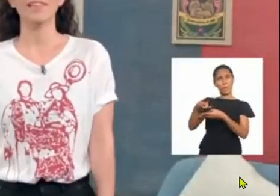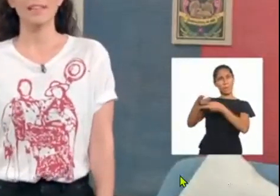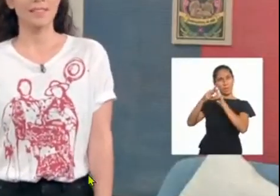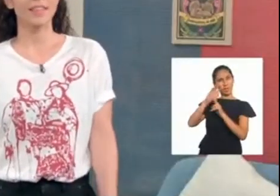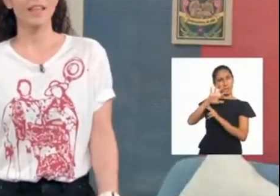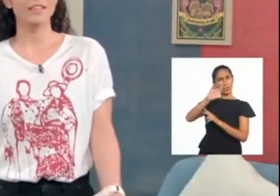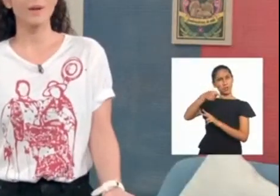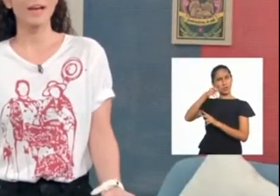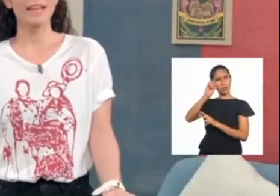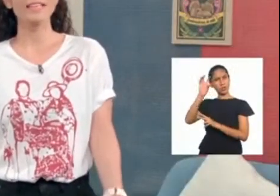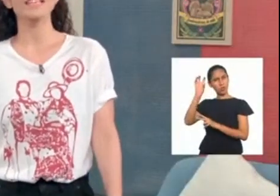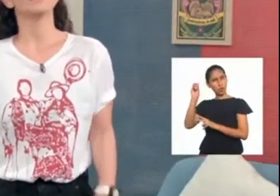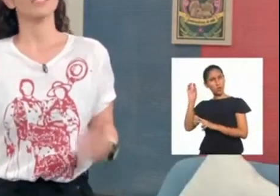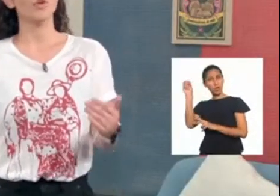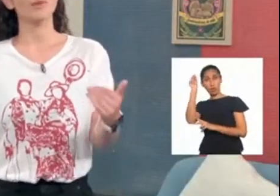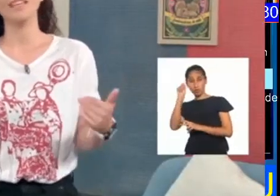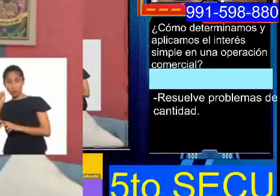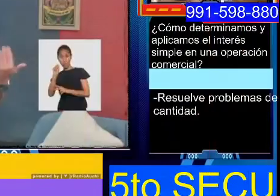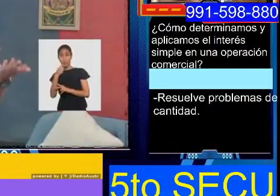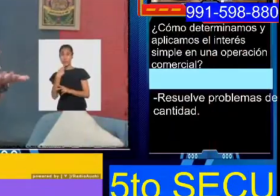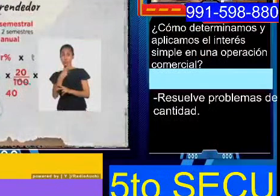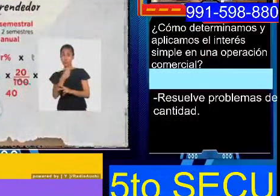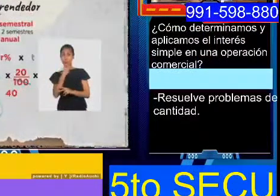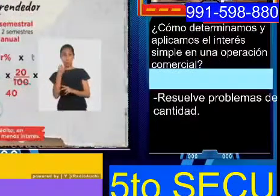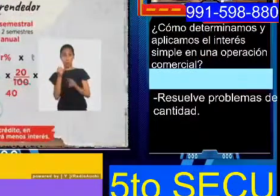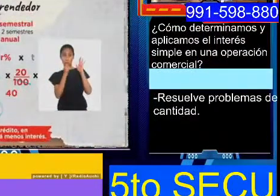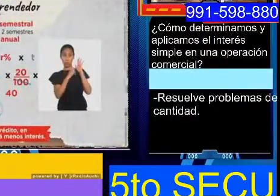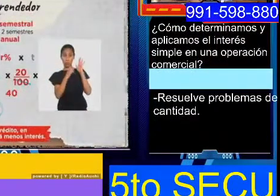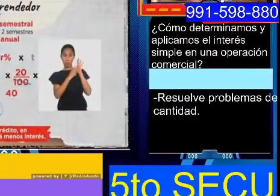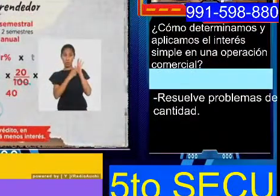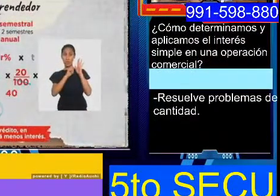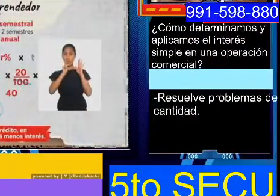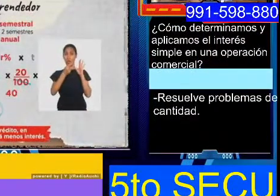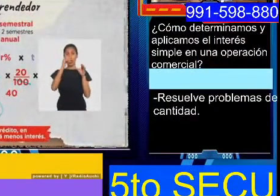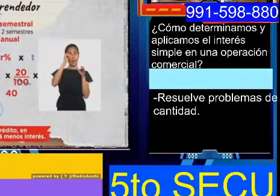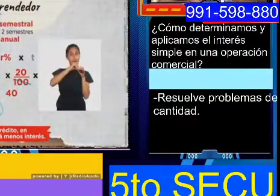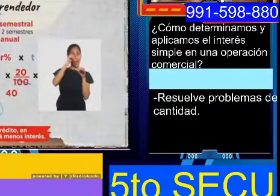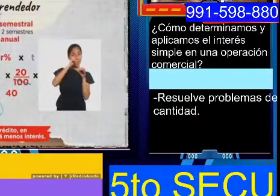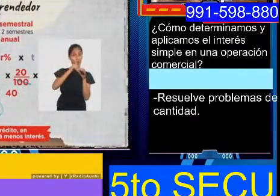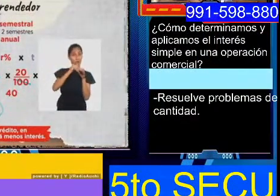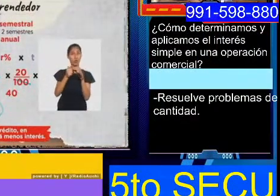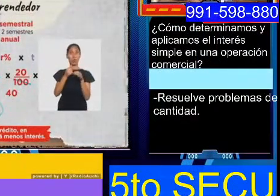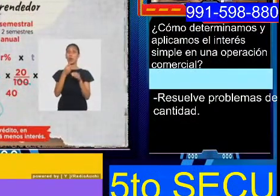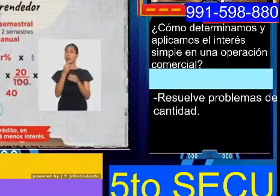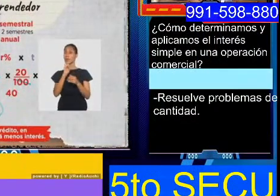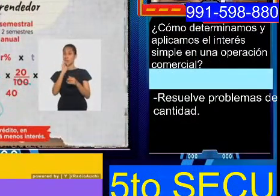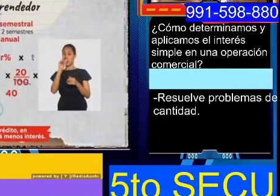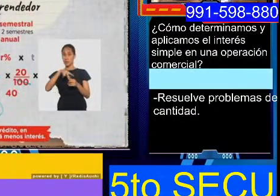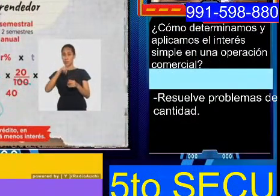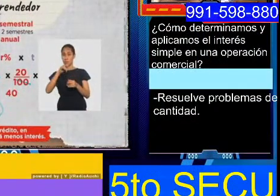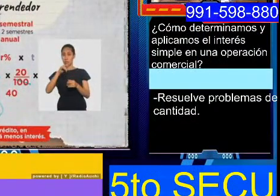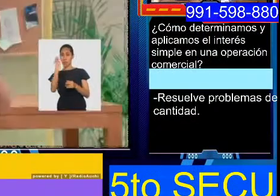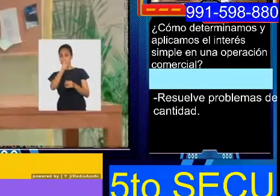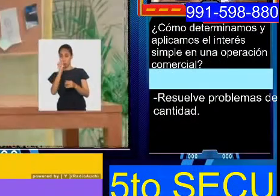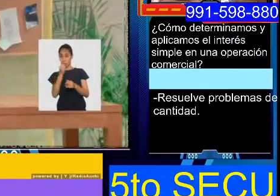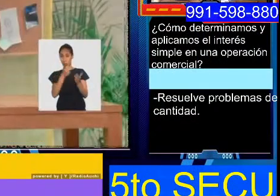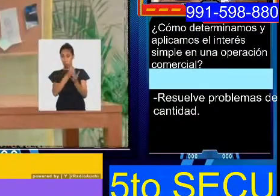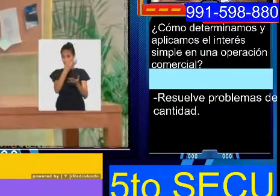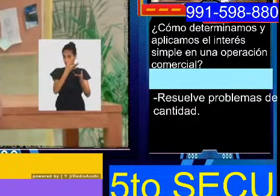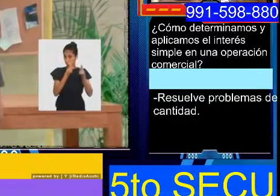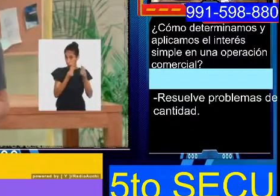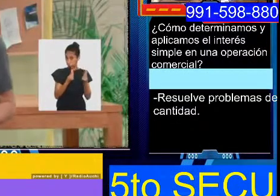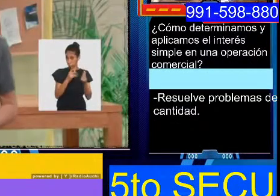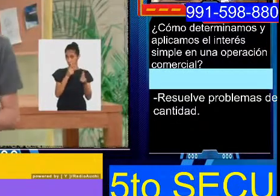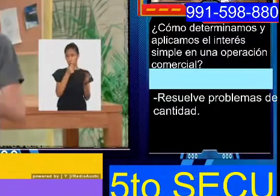a una de las entidades bancarias, les convendría solicitarlo en la entidad La Ahorradora, porque les cobrará menos interés.